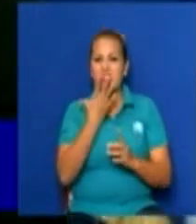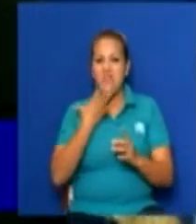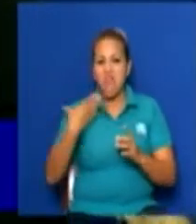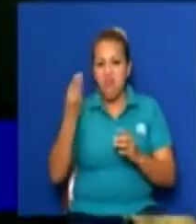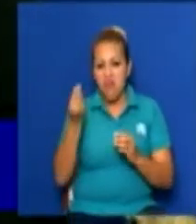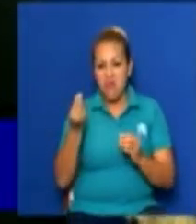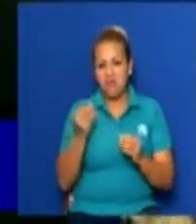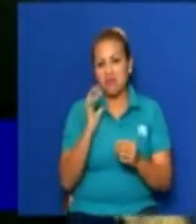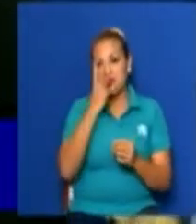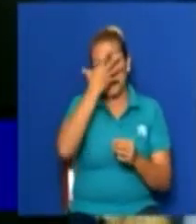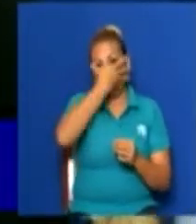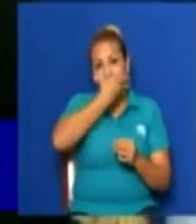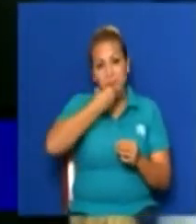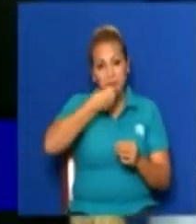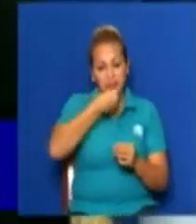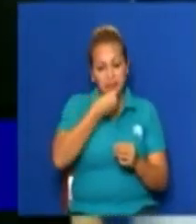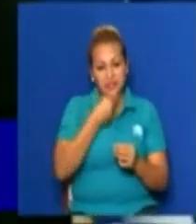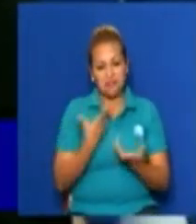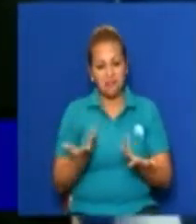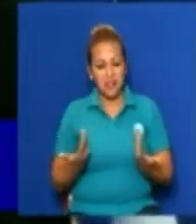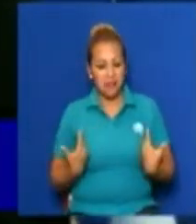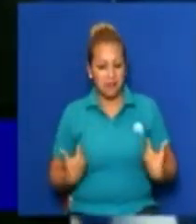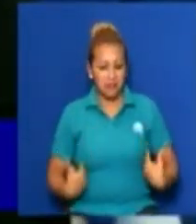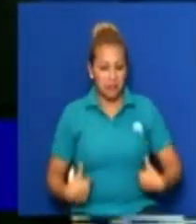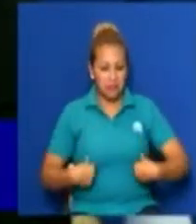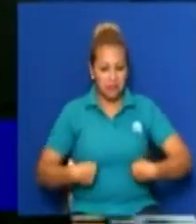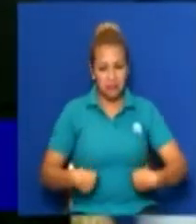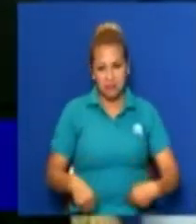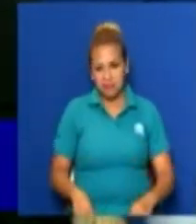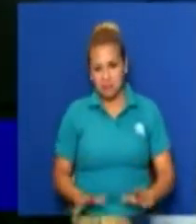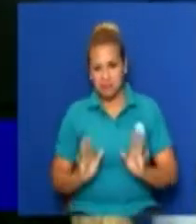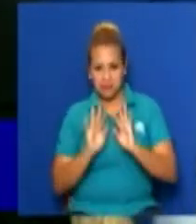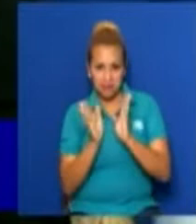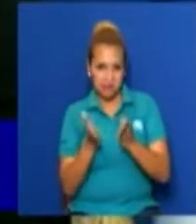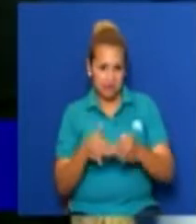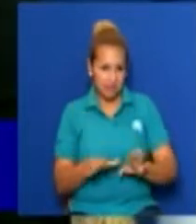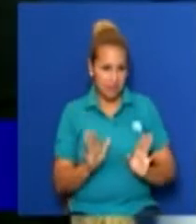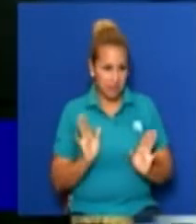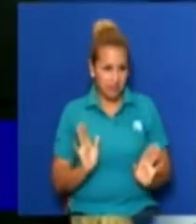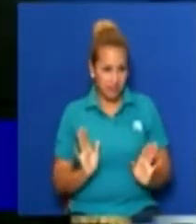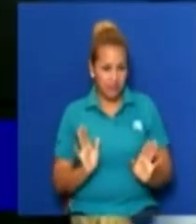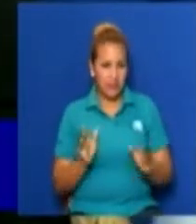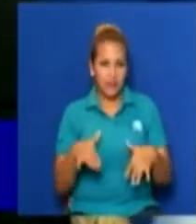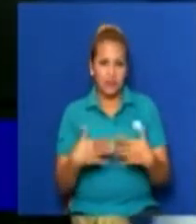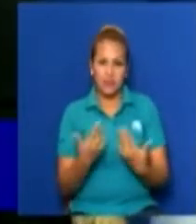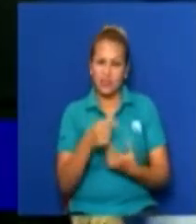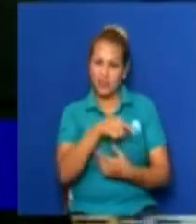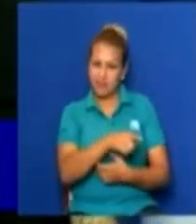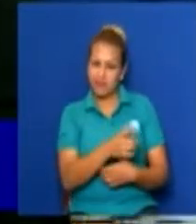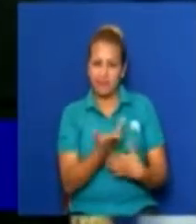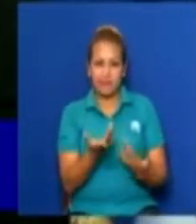Entonces, son aspectos que se ven día a día, ¿verdad?